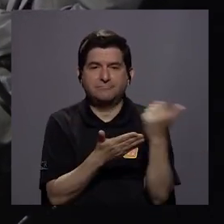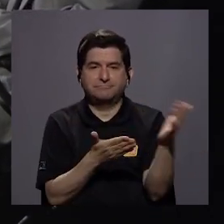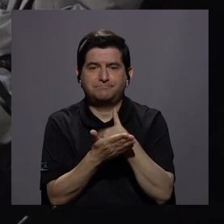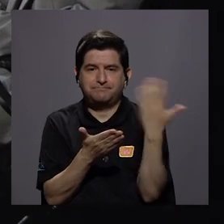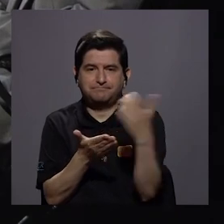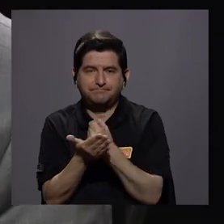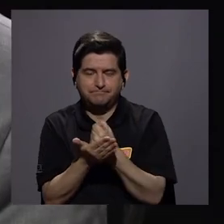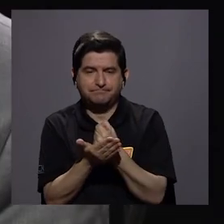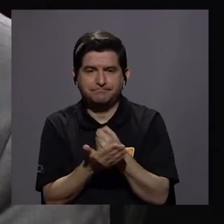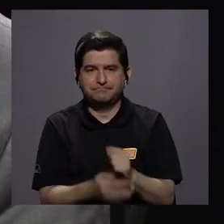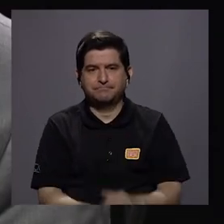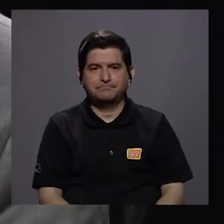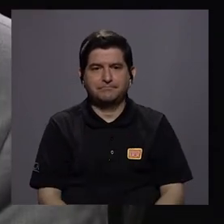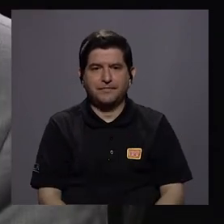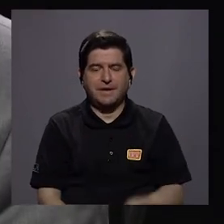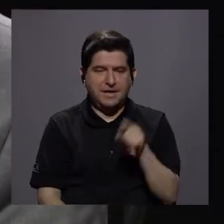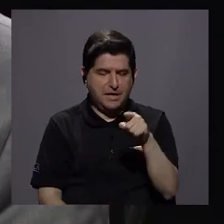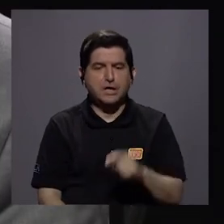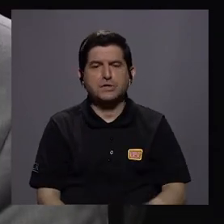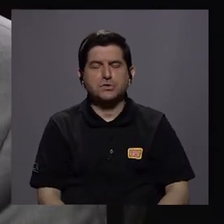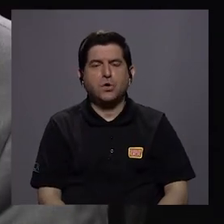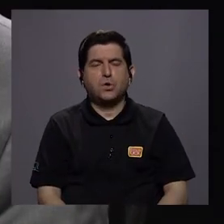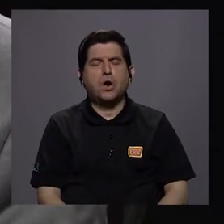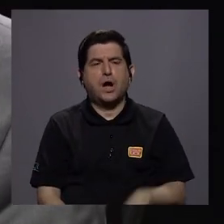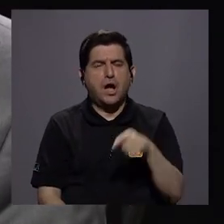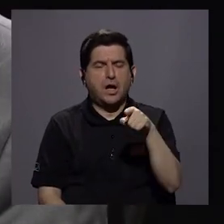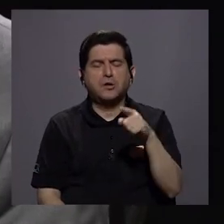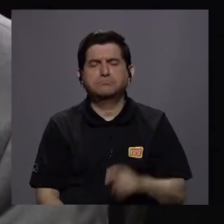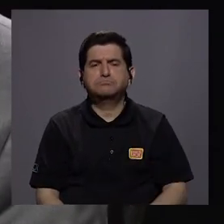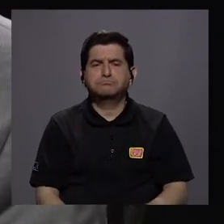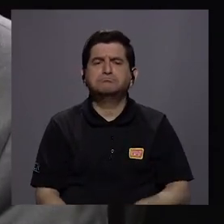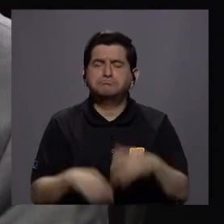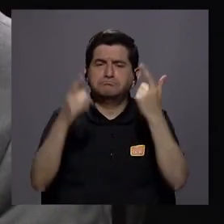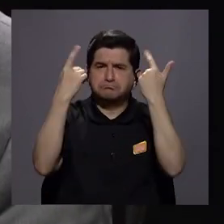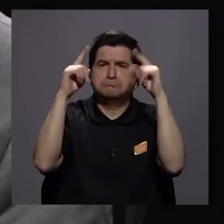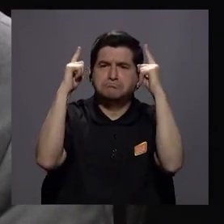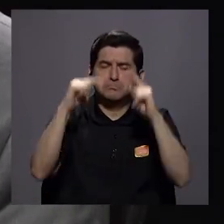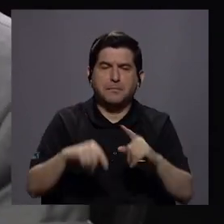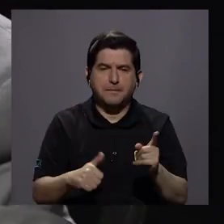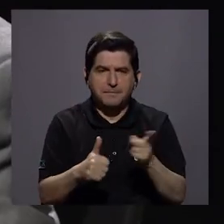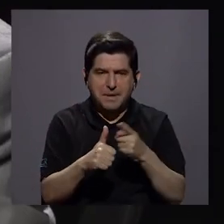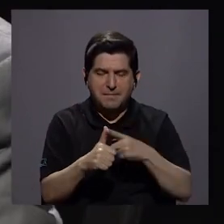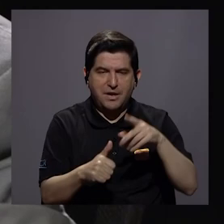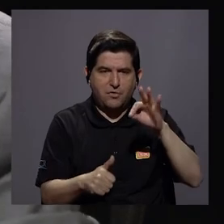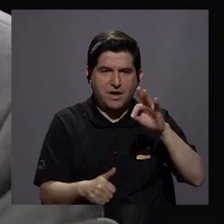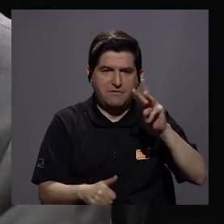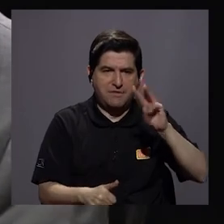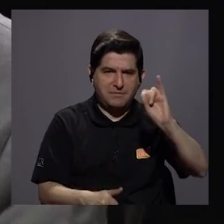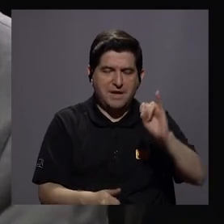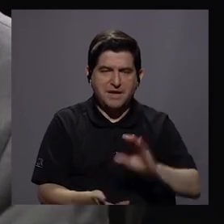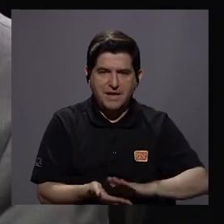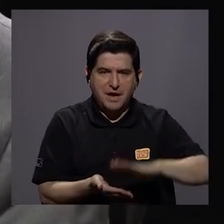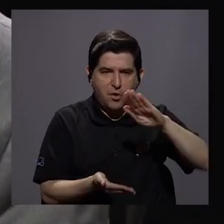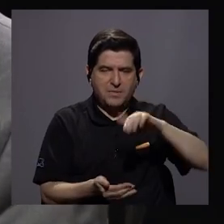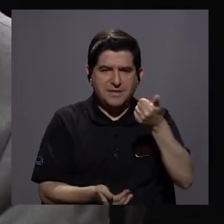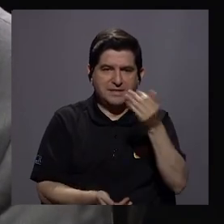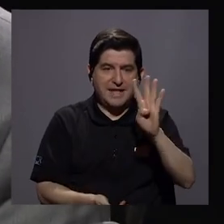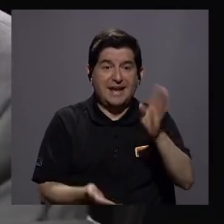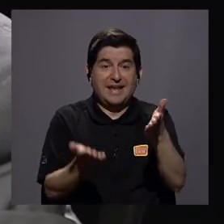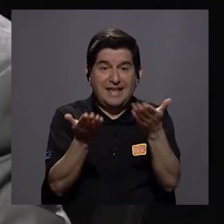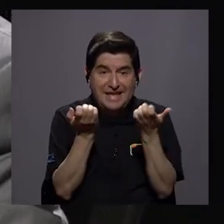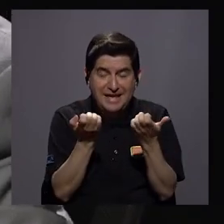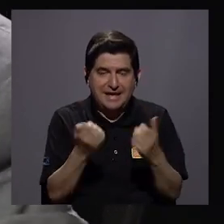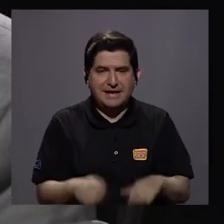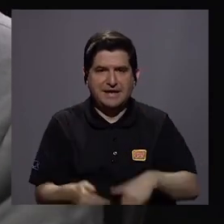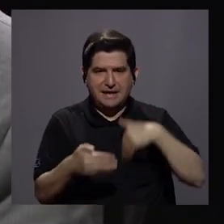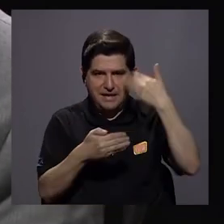recaudar ingresos y es muy efectivo. Entonces, lo que está haciendo el fondo es, en primer lugar, tratando de aumentarlos al 14%. Y